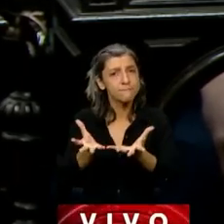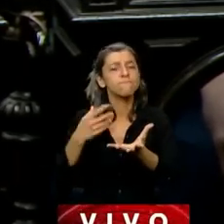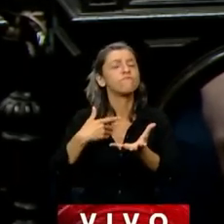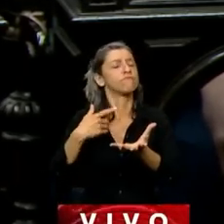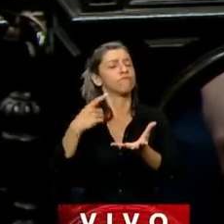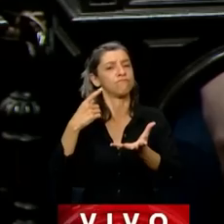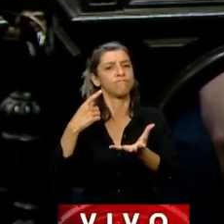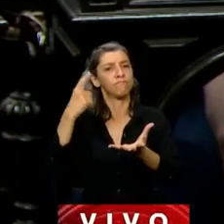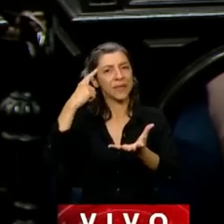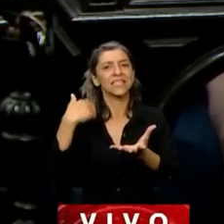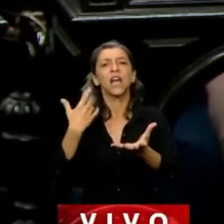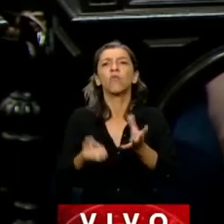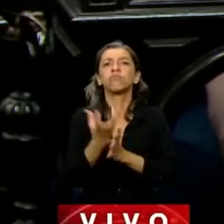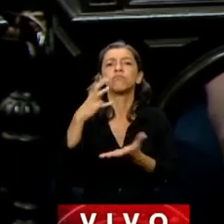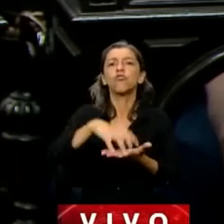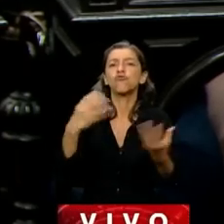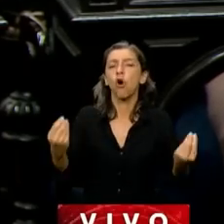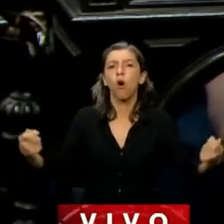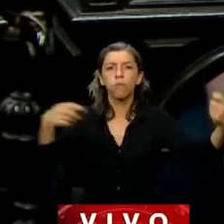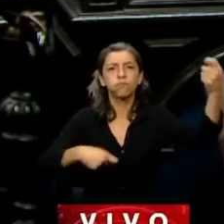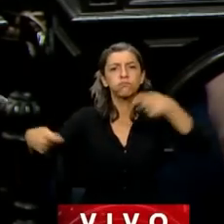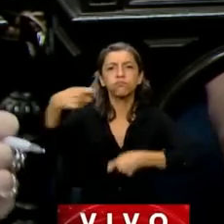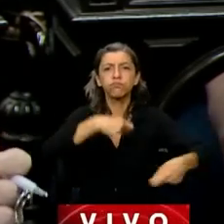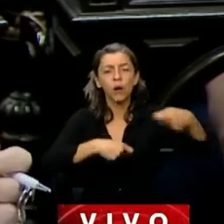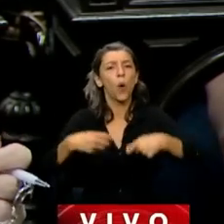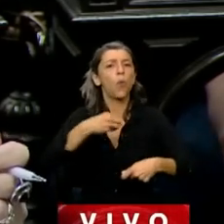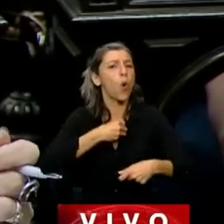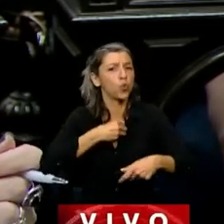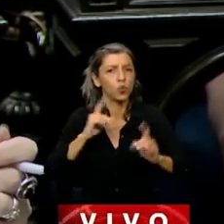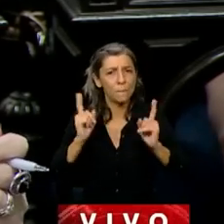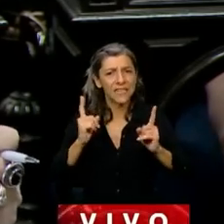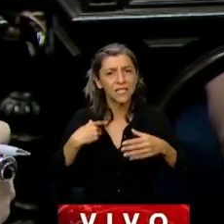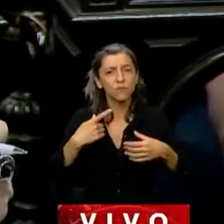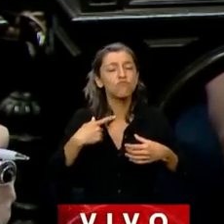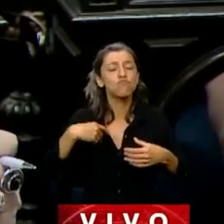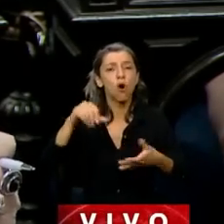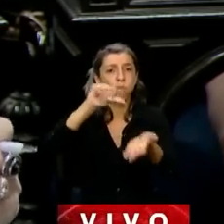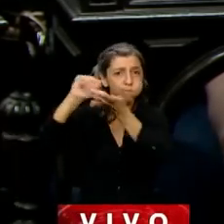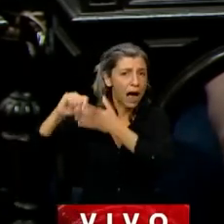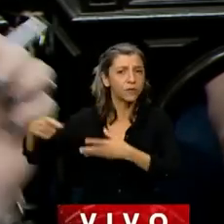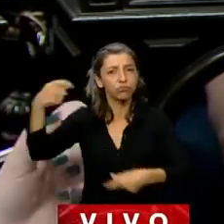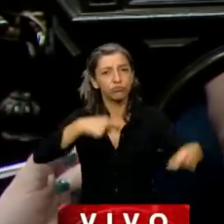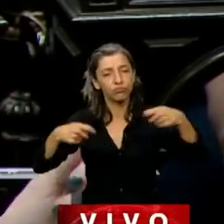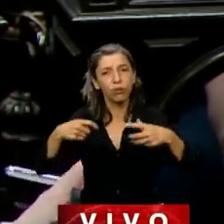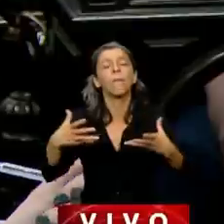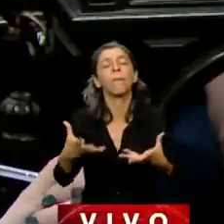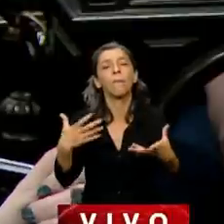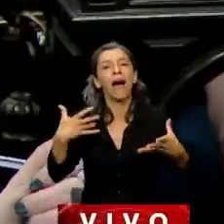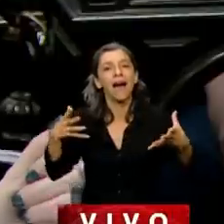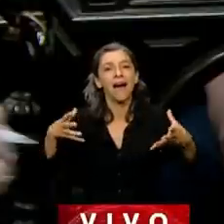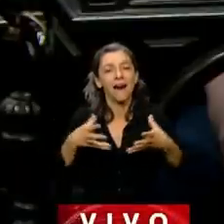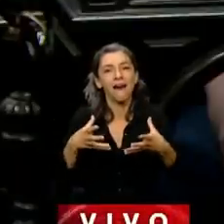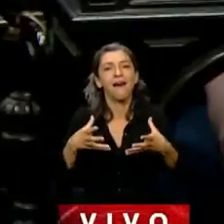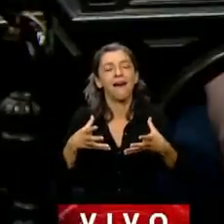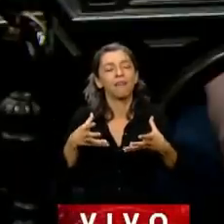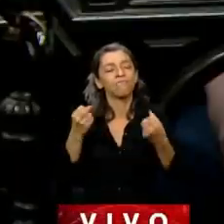se financia mediante la contribución voluntaria de sus miembros. Además, la Fundación une fuerzas